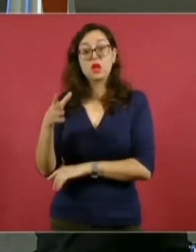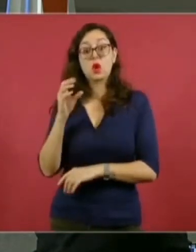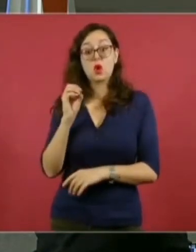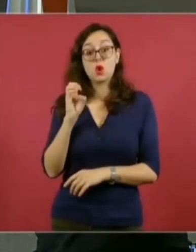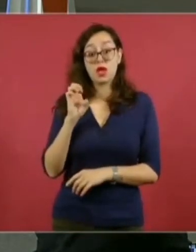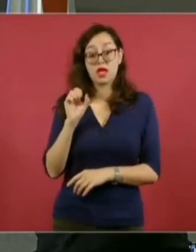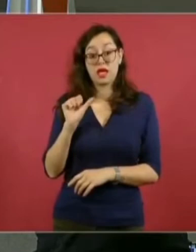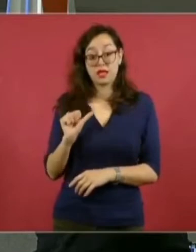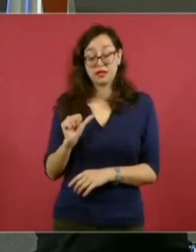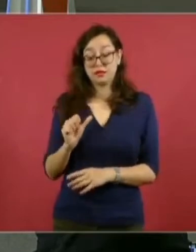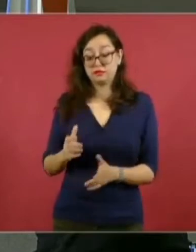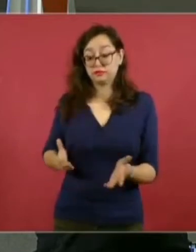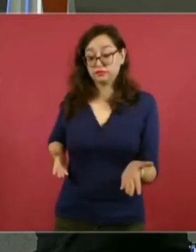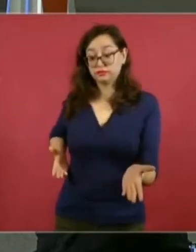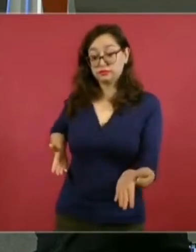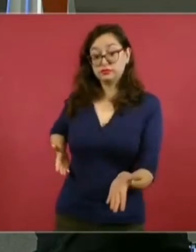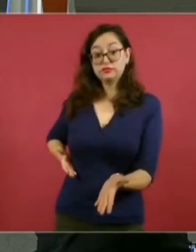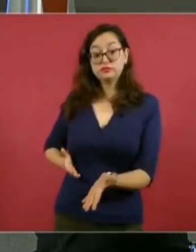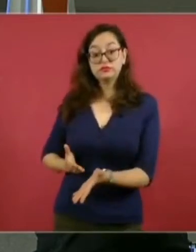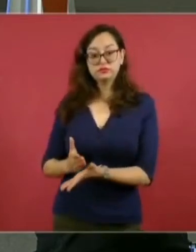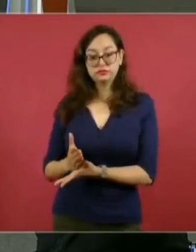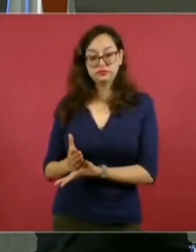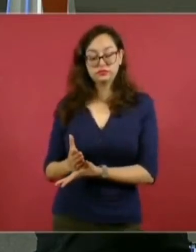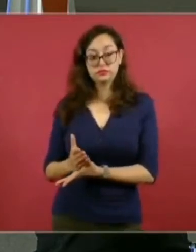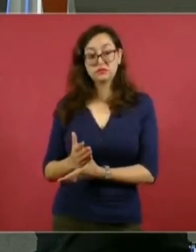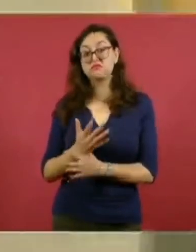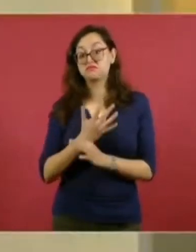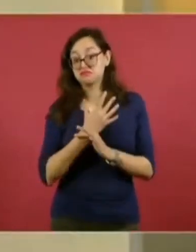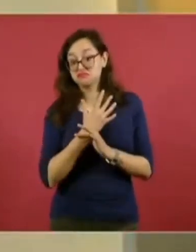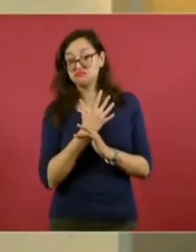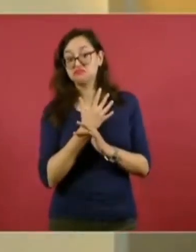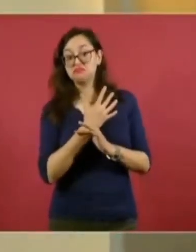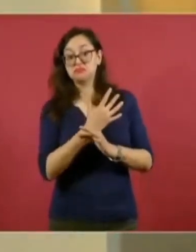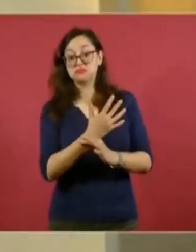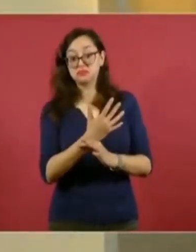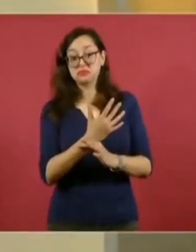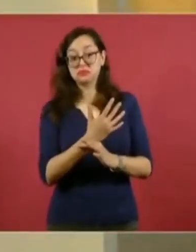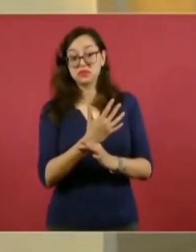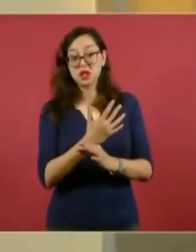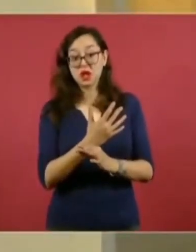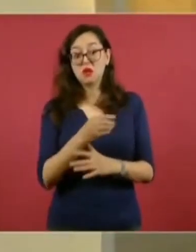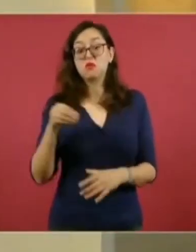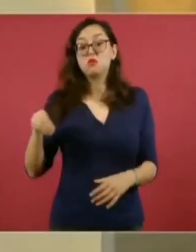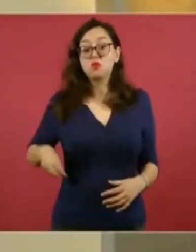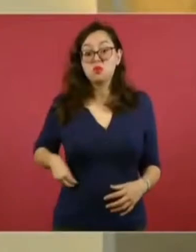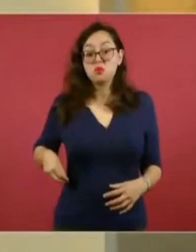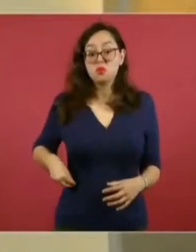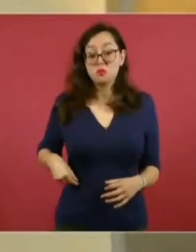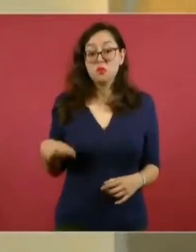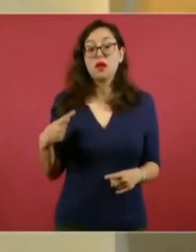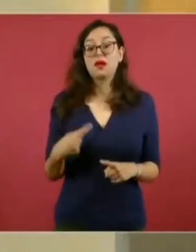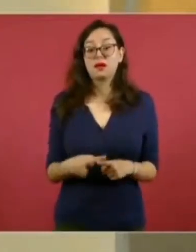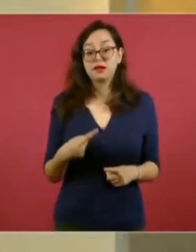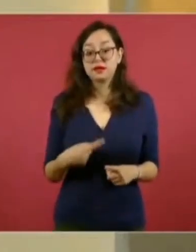interviene desde el inicio, habla de que los responsables